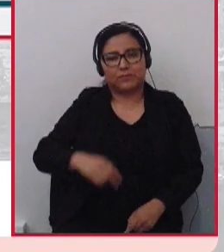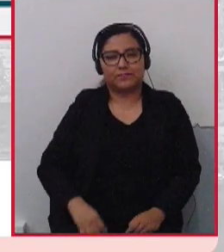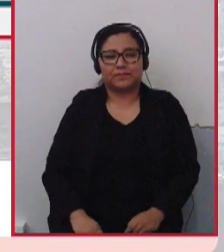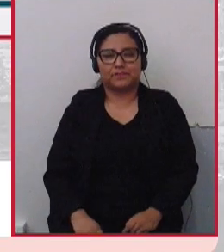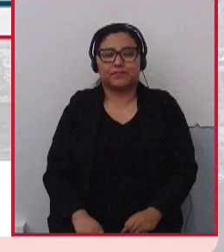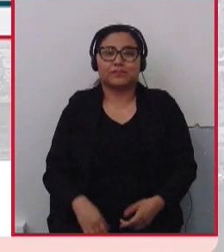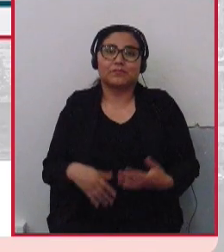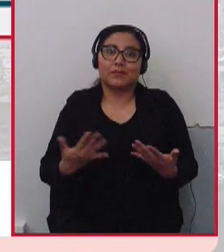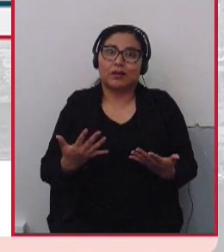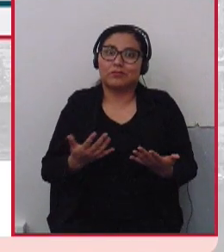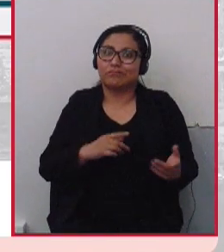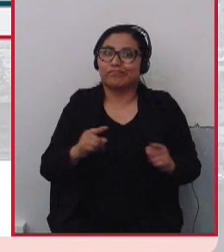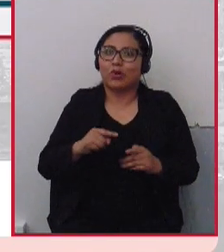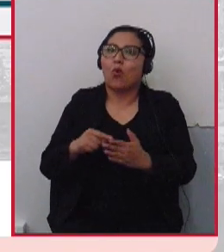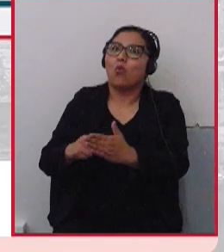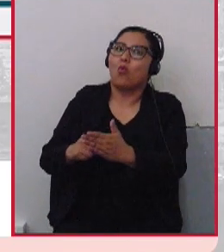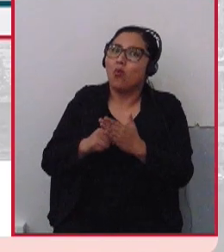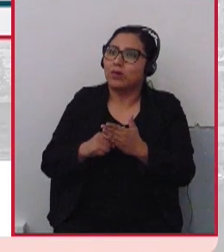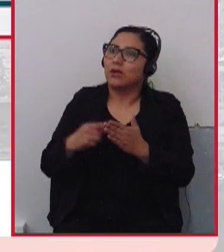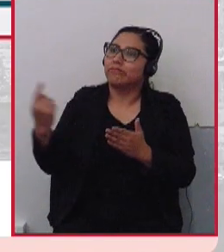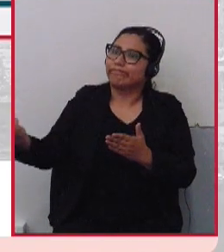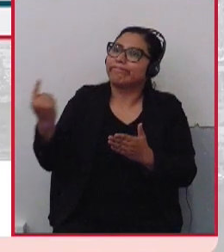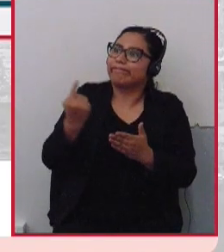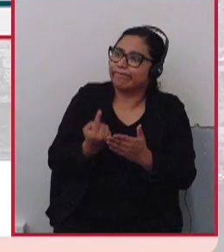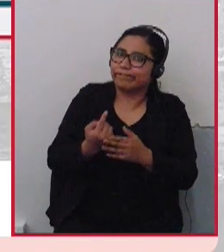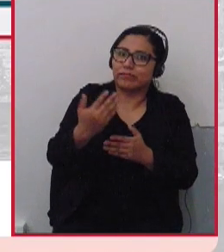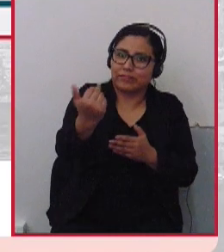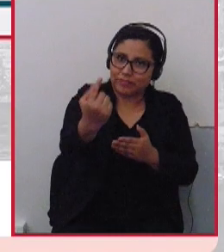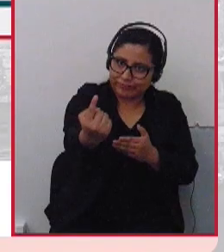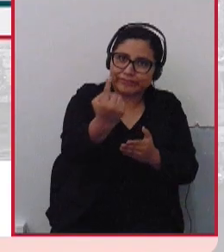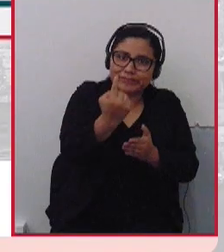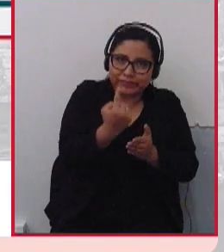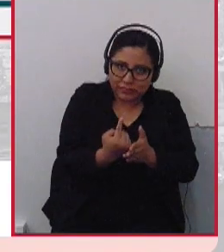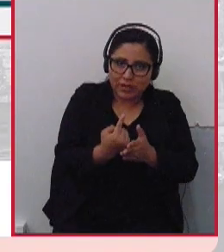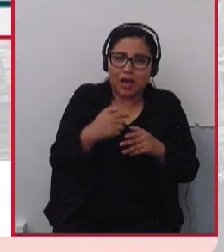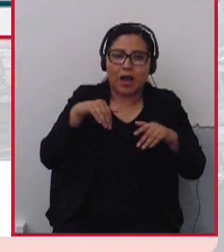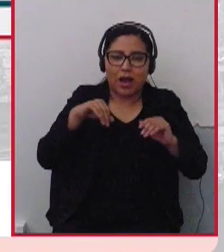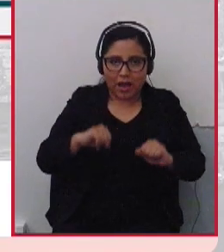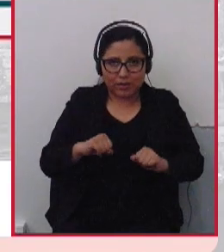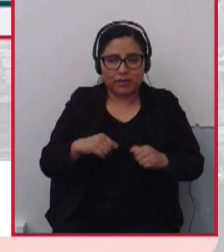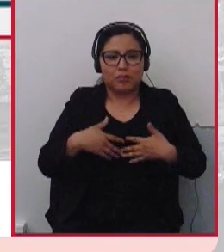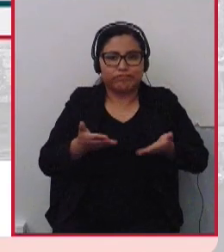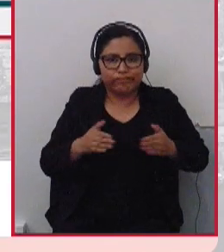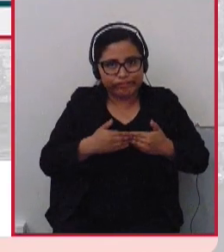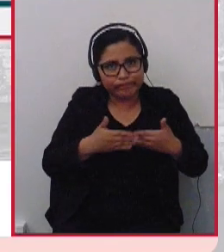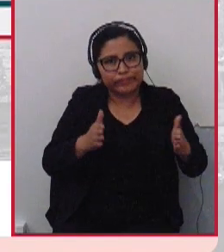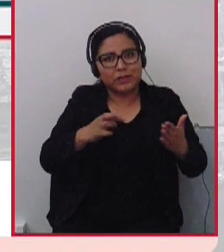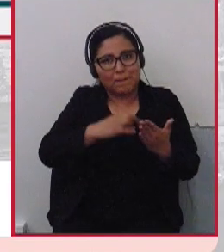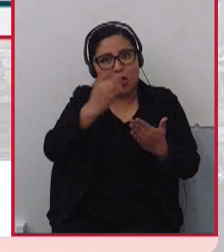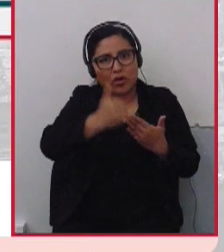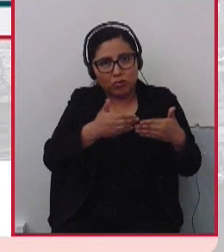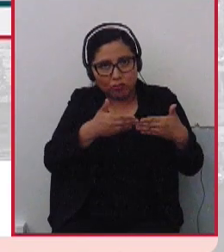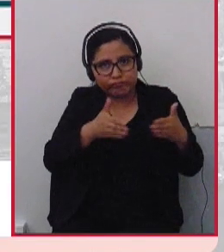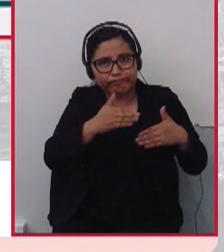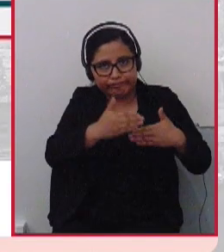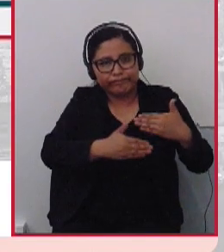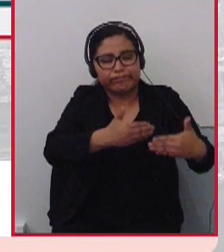Y prácticamente obligamos a nuestros vendors que estuvieran con nosotros para sacar adelante este proyecto, esta